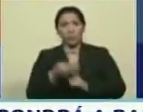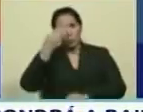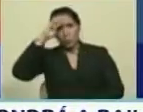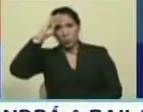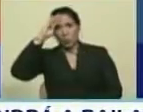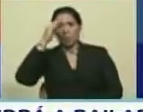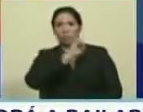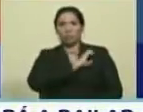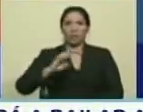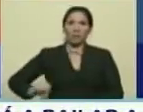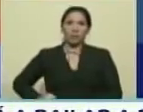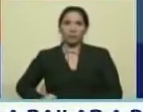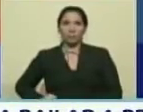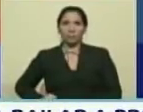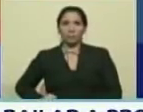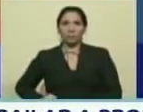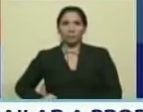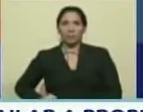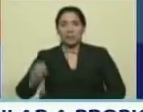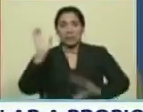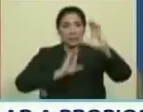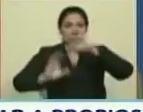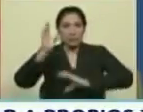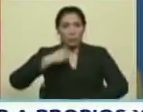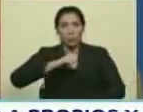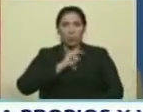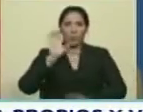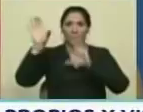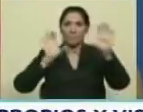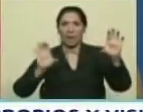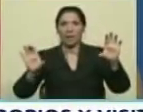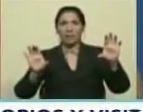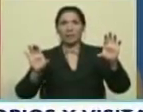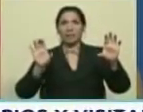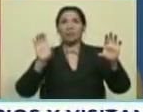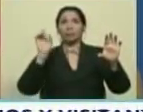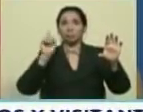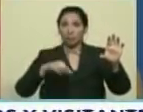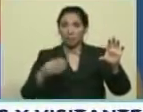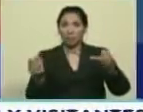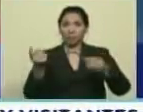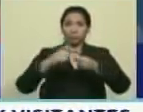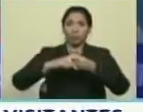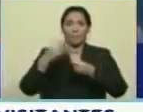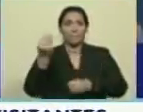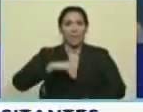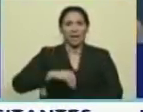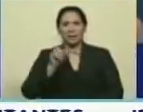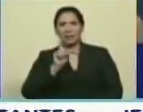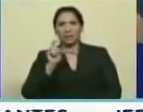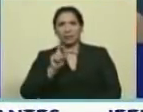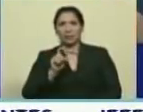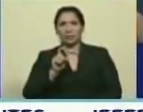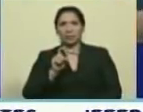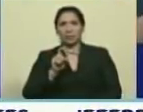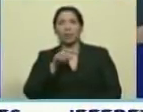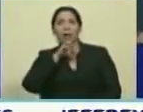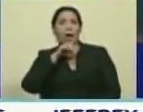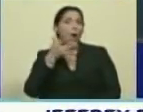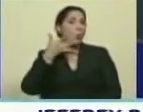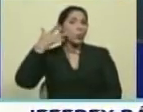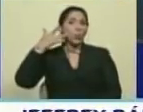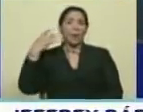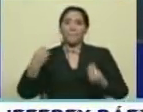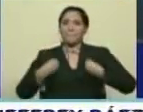y salvadoreños, de científicos de nuestras naciones, cuando más lo hemos necesitado? Hablamos orgullosamente de una ayuda